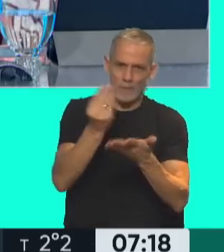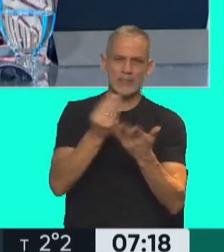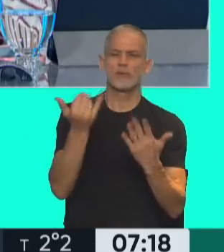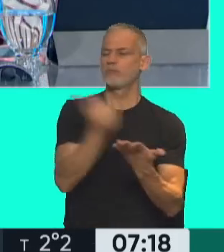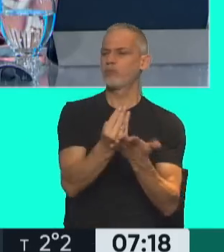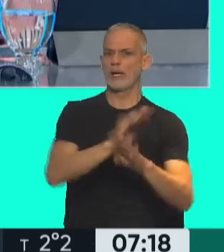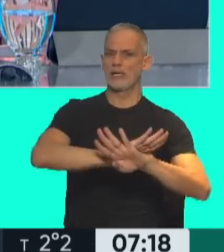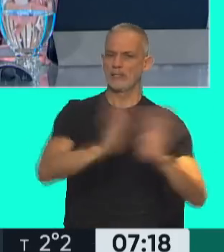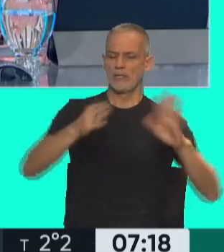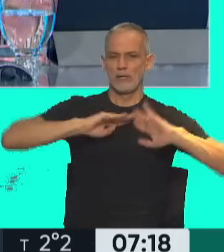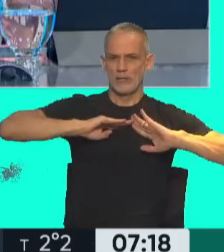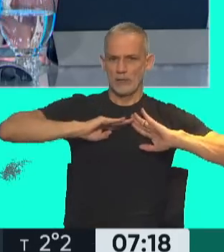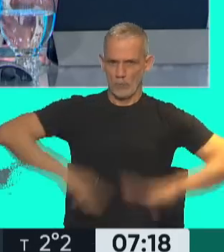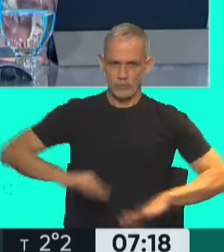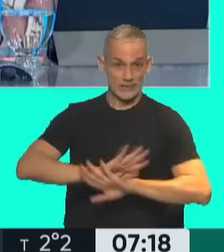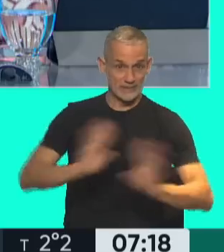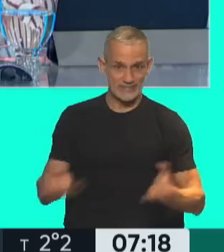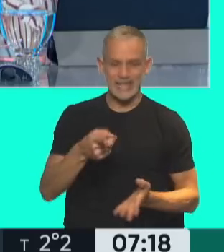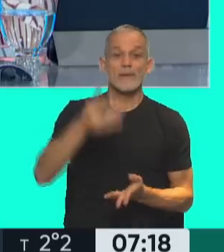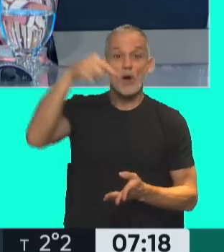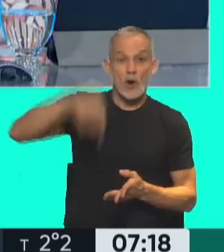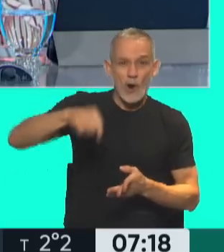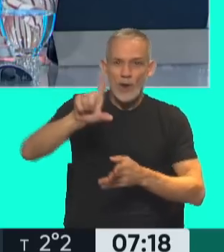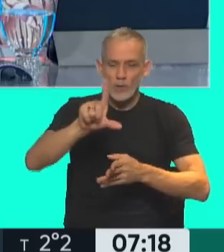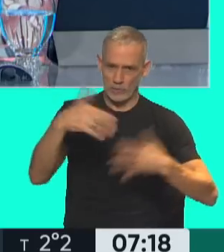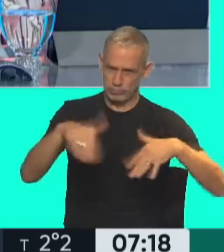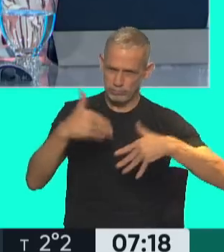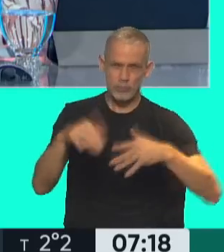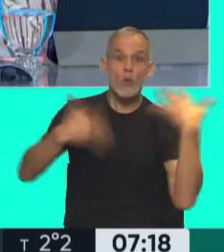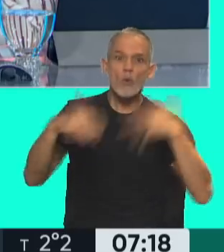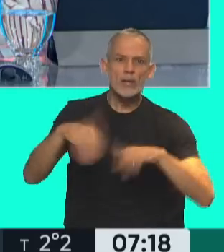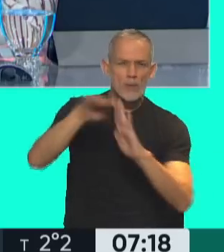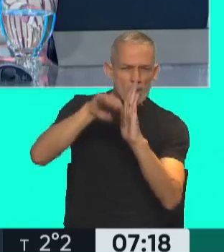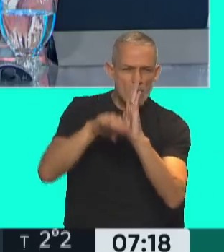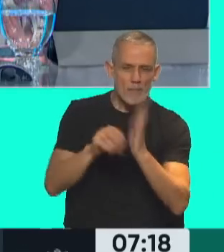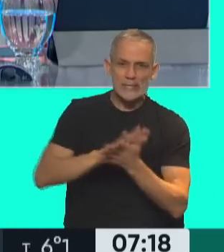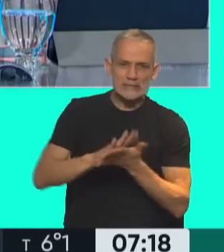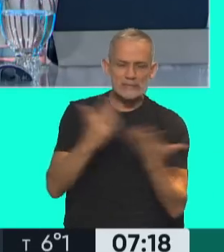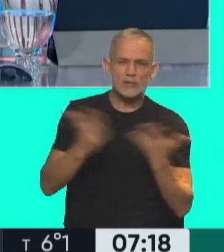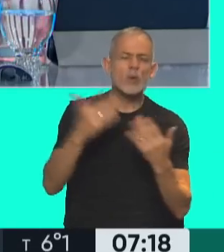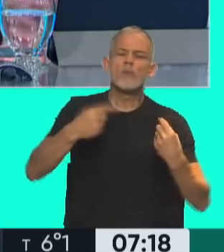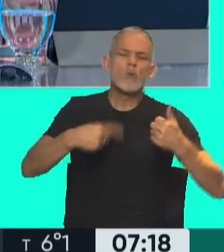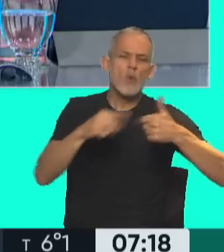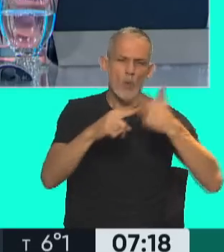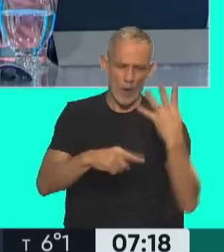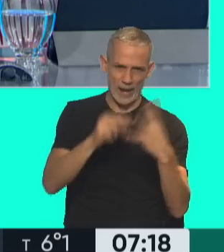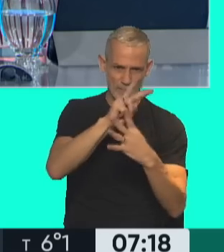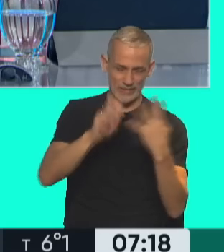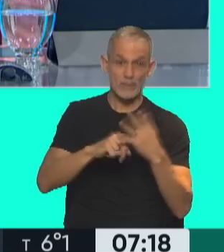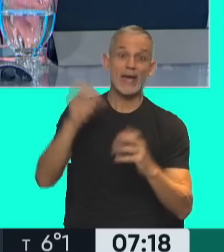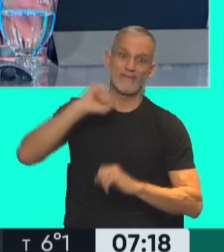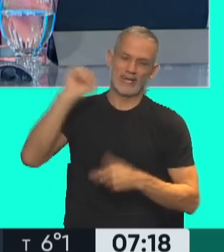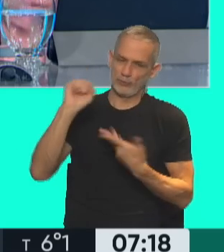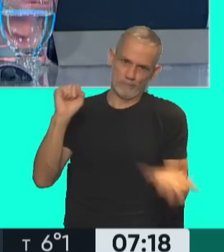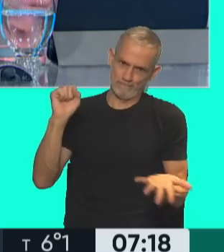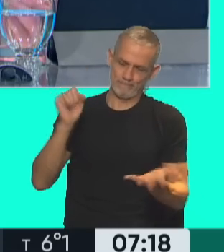allá de ese alivio de ayer a la noche, lo cierto es que ya hoy hay muchísimas urgencias que atender. Las más urgentes, te diría, primero la